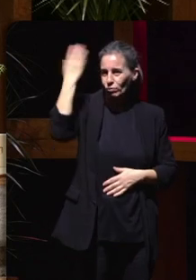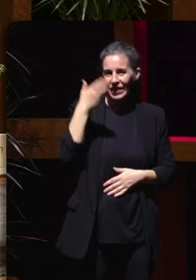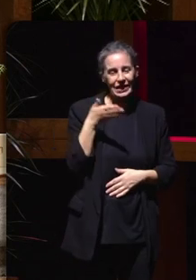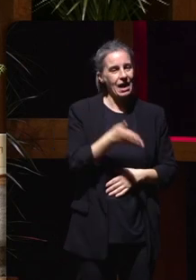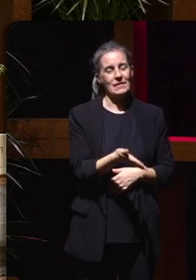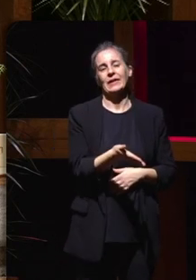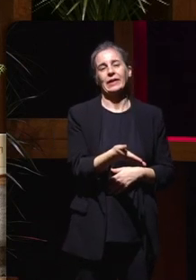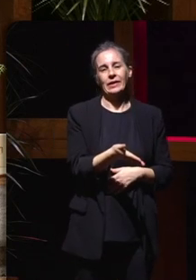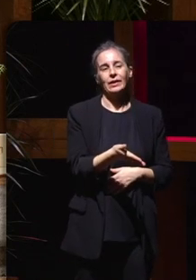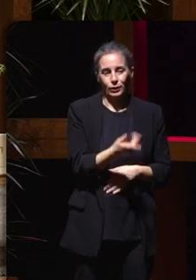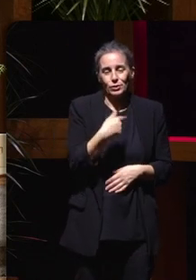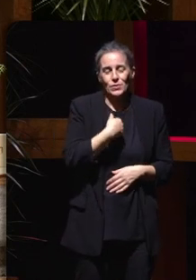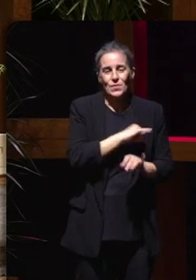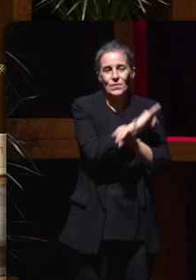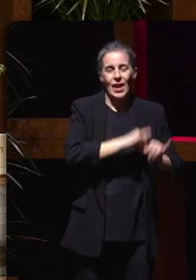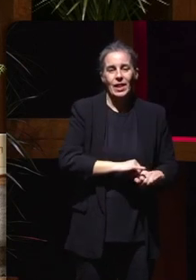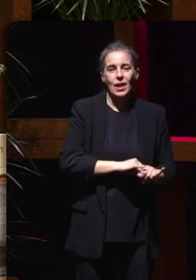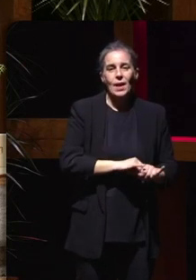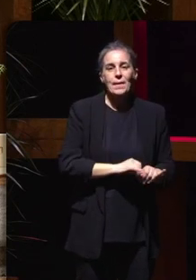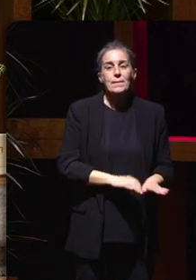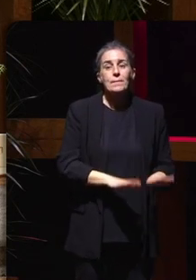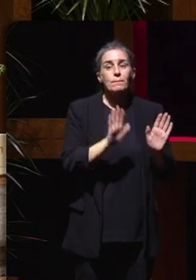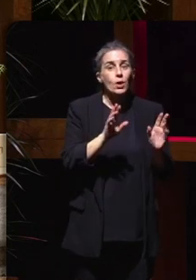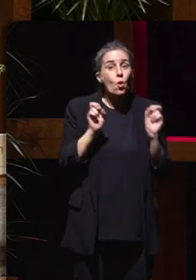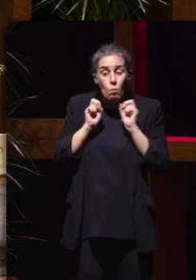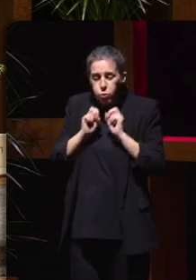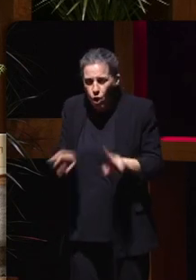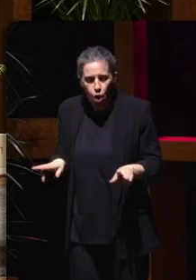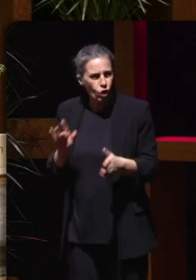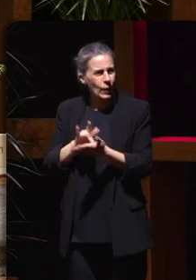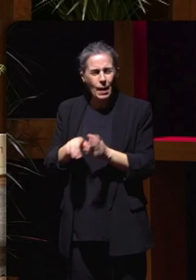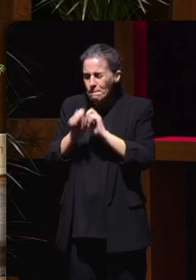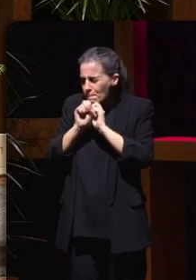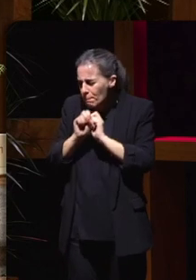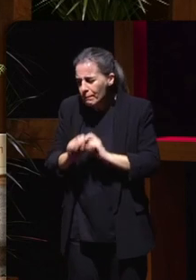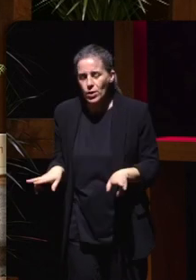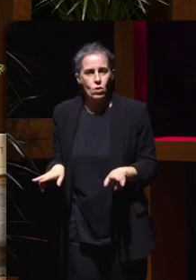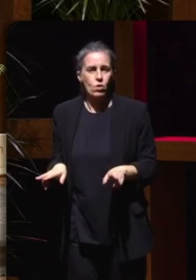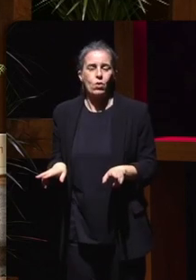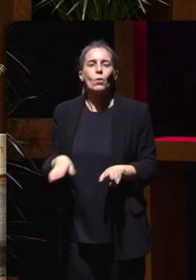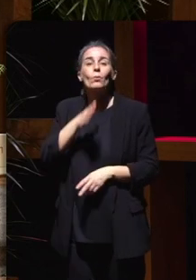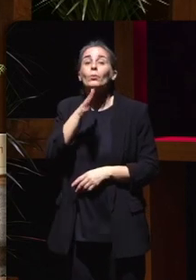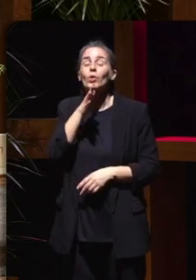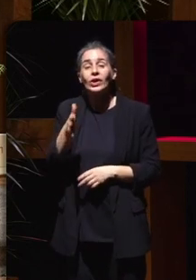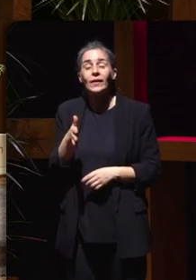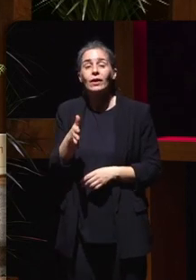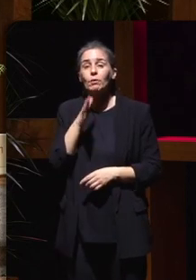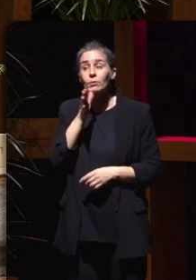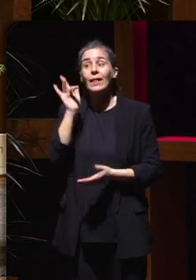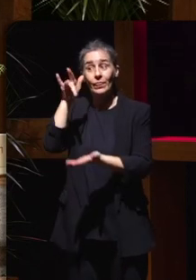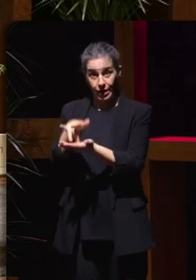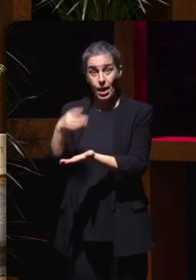estupenda y o peor porque ese día